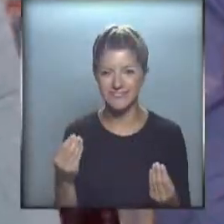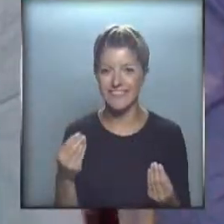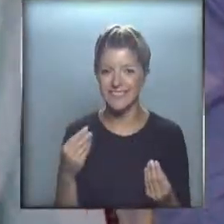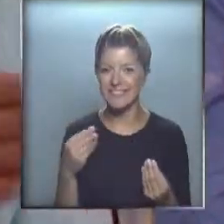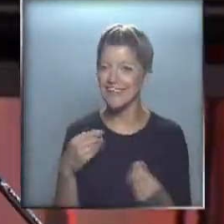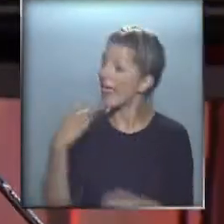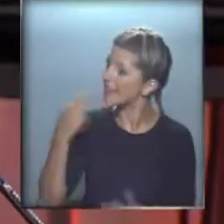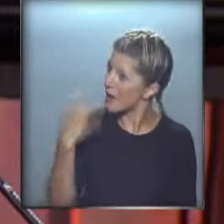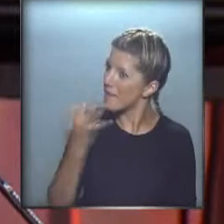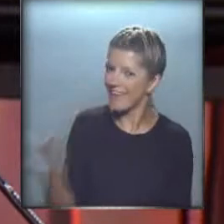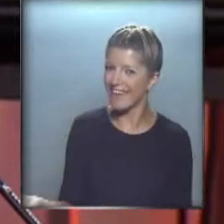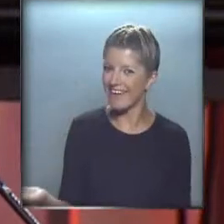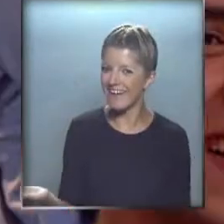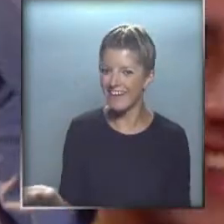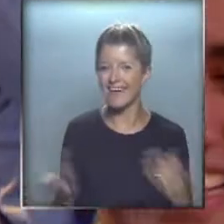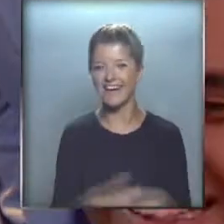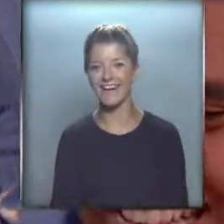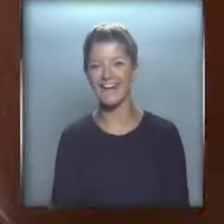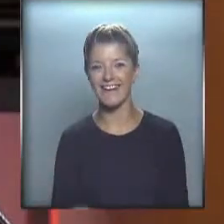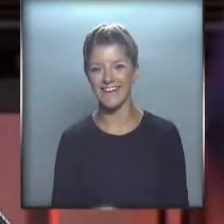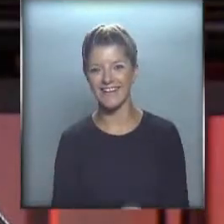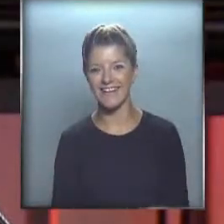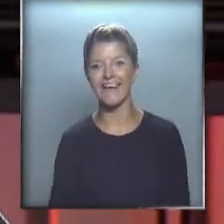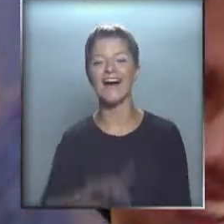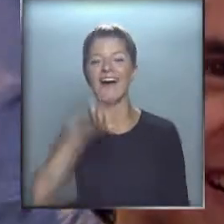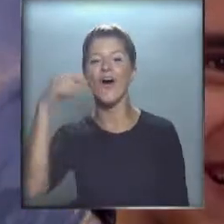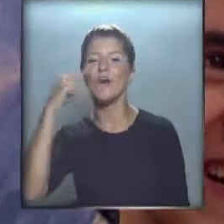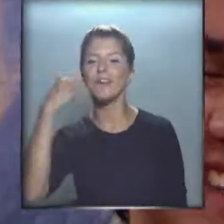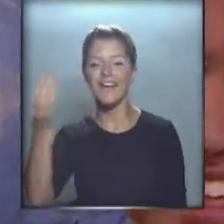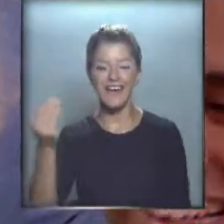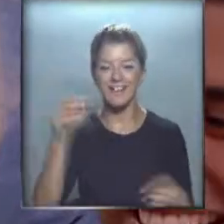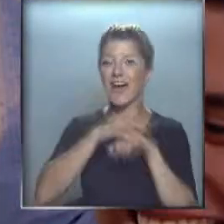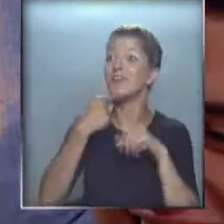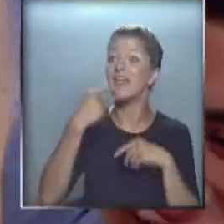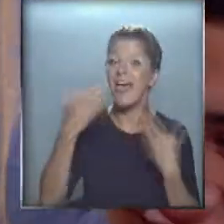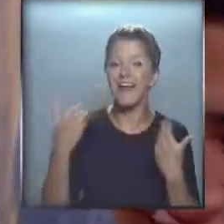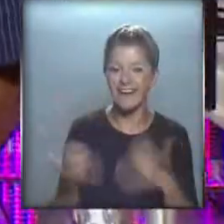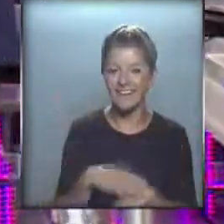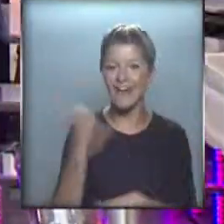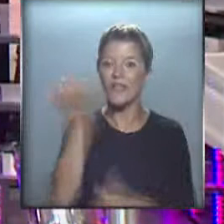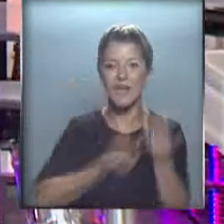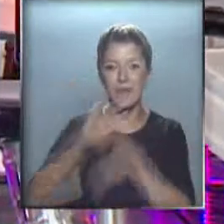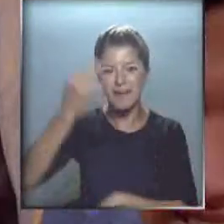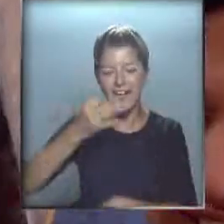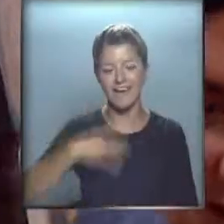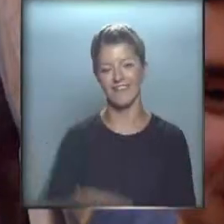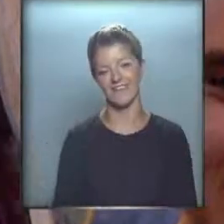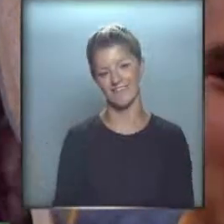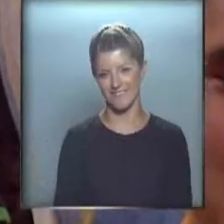Dale, contale la verdad. ¿Qué tenía esa ventana que no tenían las otras? Contale la verdad. Decime la verdad.